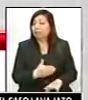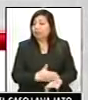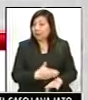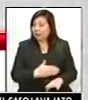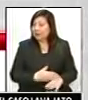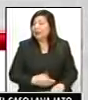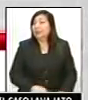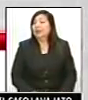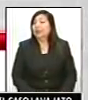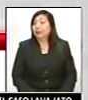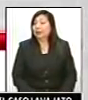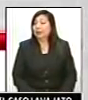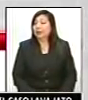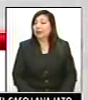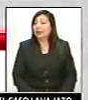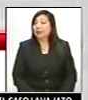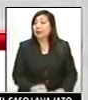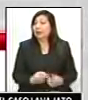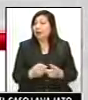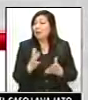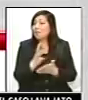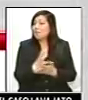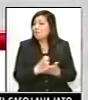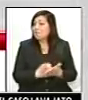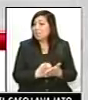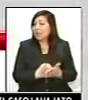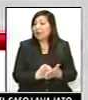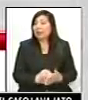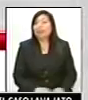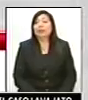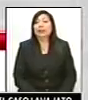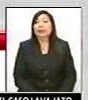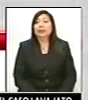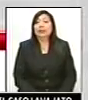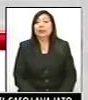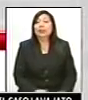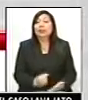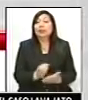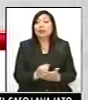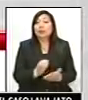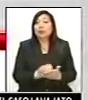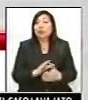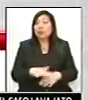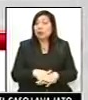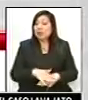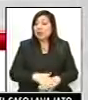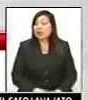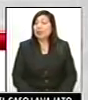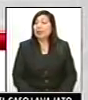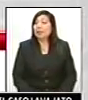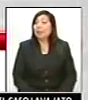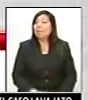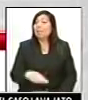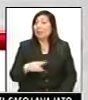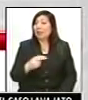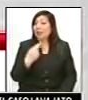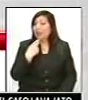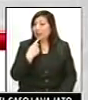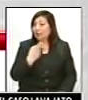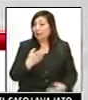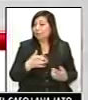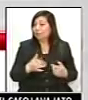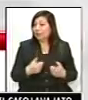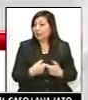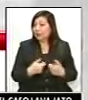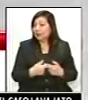oferta energética en el país y reducir la incertidumbre en los contratos de suministro, el MINEME encargó a dicha entidad